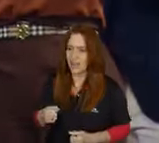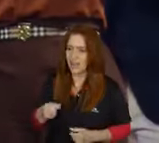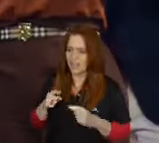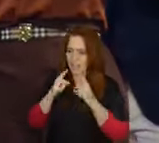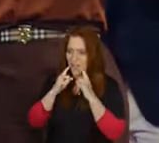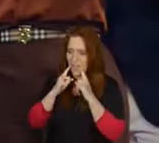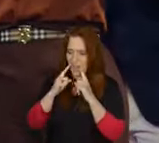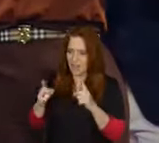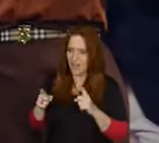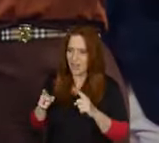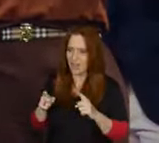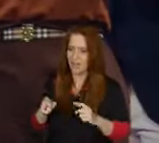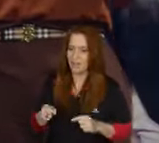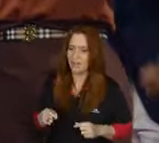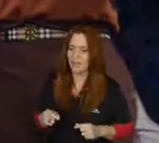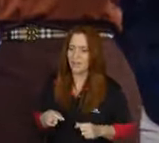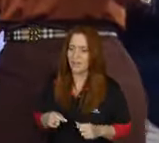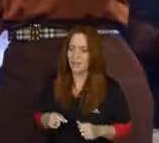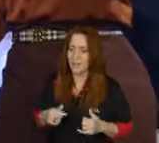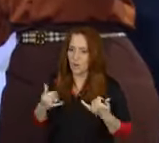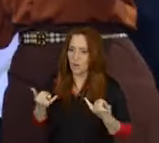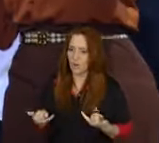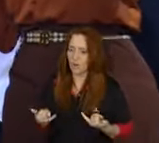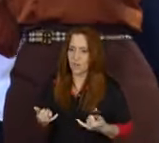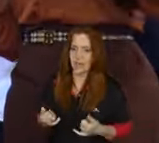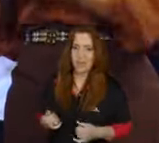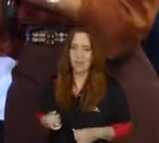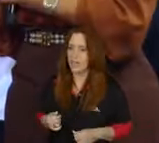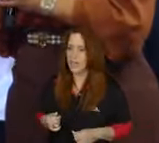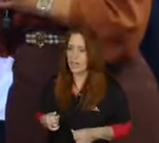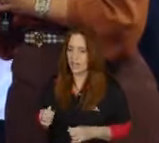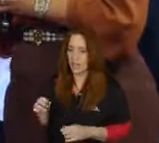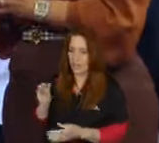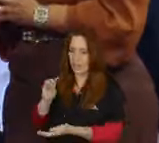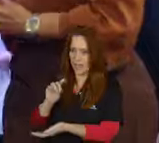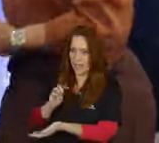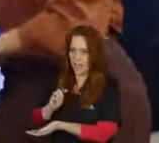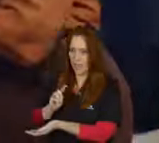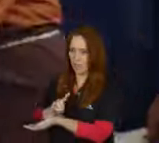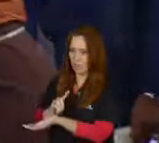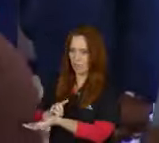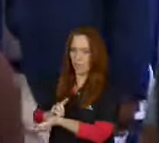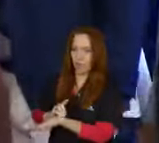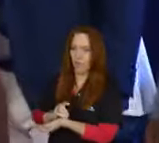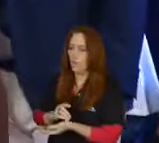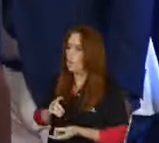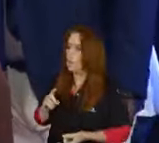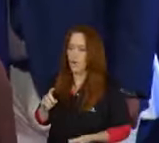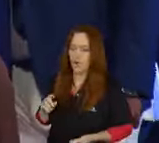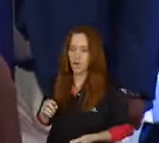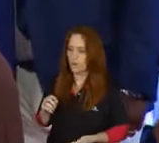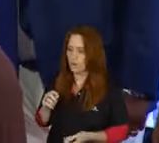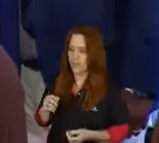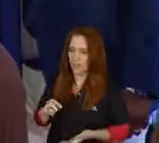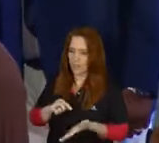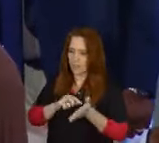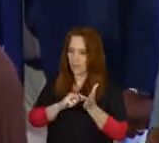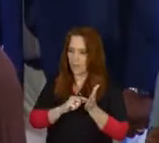ya el Señor lo hizo en el nombre de Jesús. Su fidelidad es grande. Amén. Su